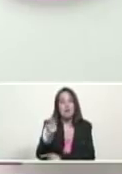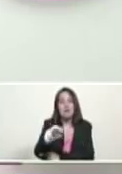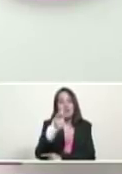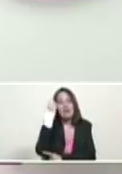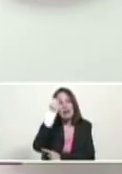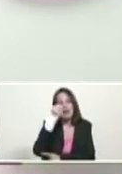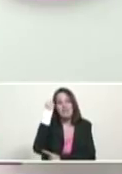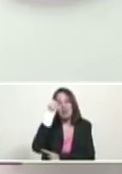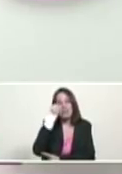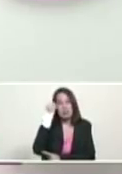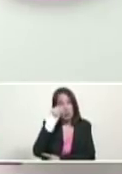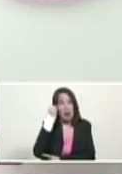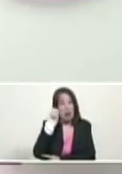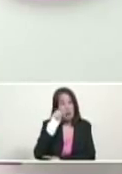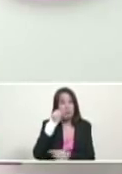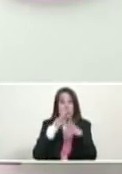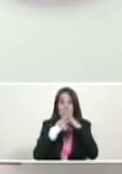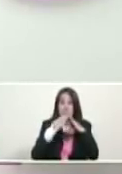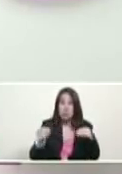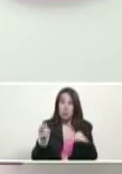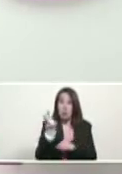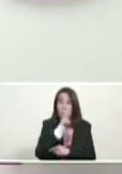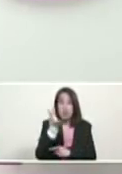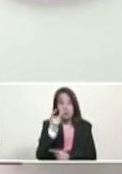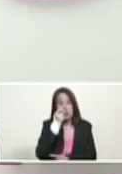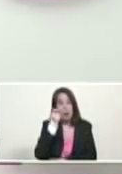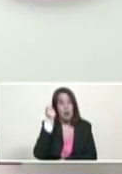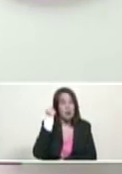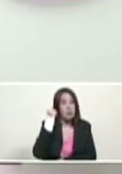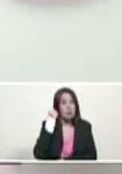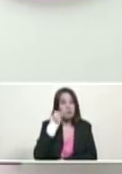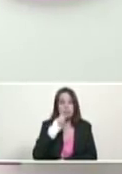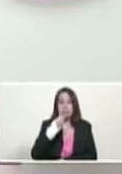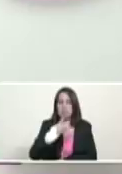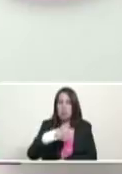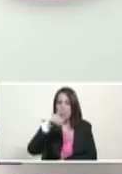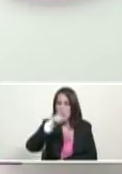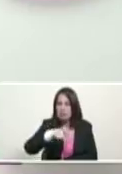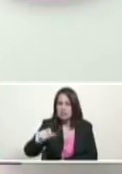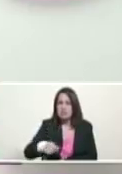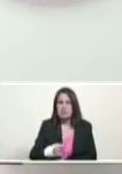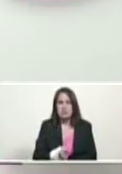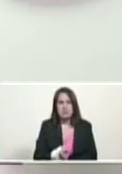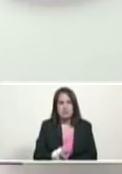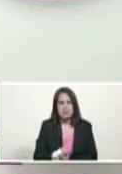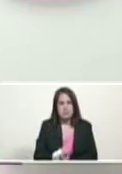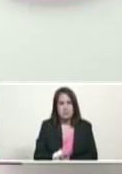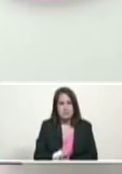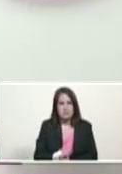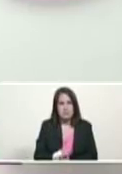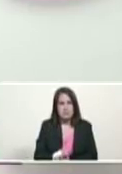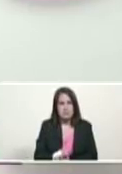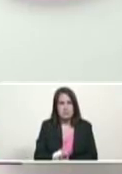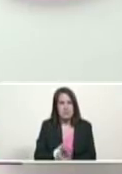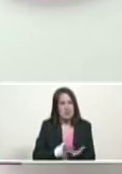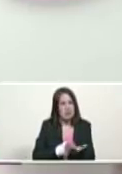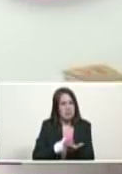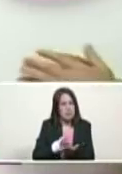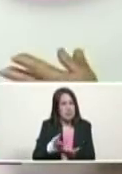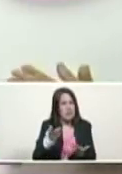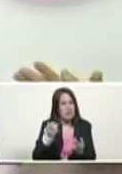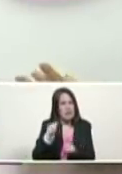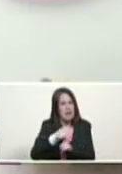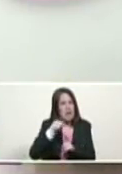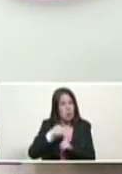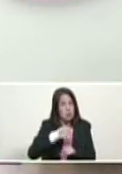mucha firmeza a todos los venezolanos y venezolanas de bien. Esta es la vía de la lucha política